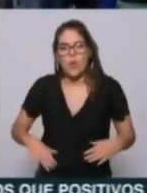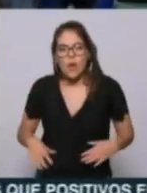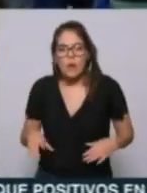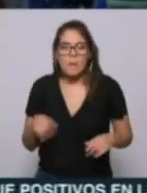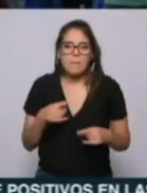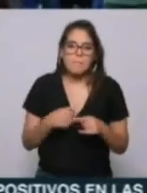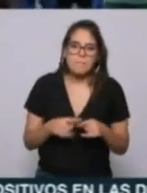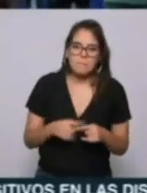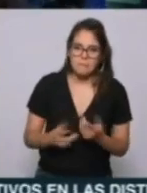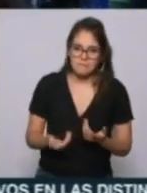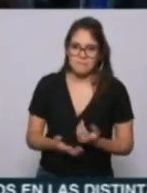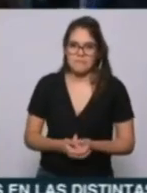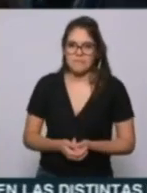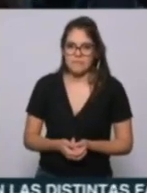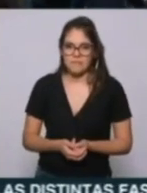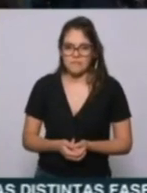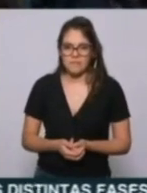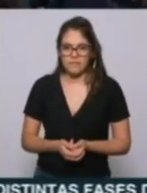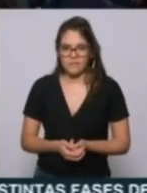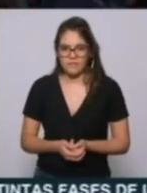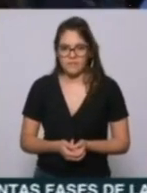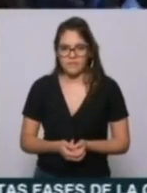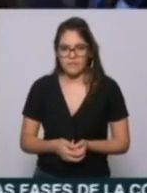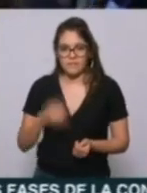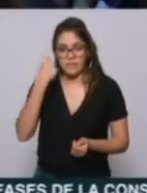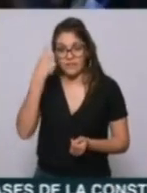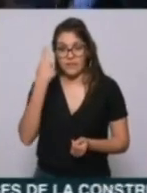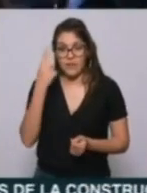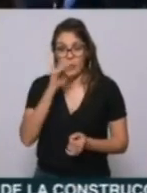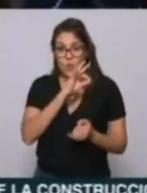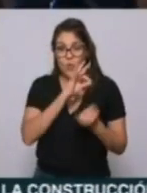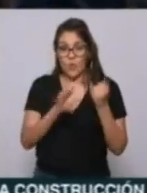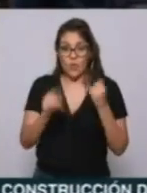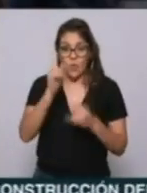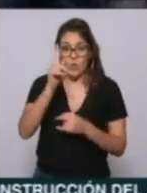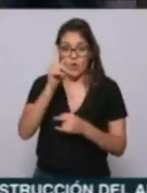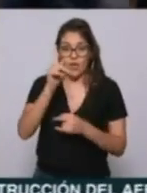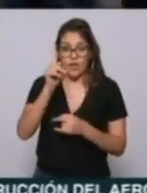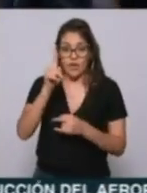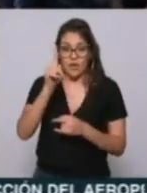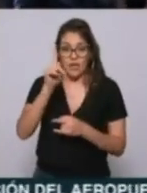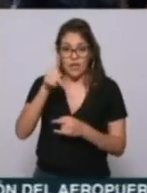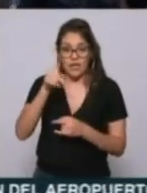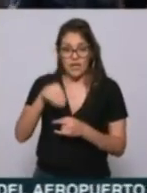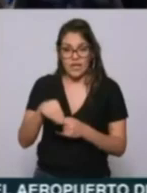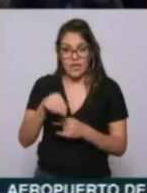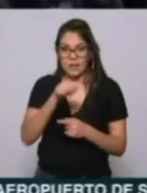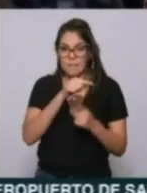piernas para que los últimos kilómetro y medio te vayas